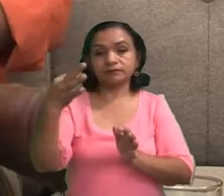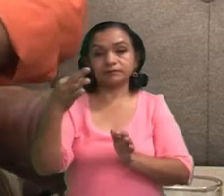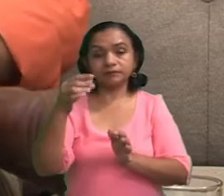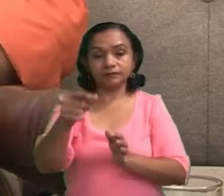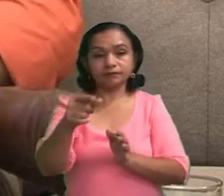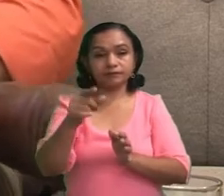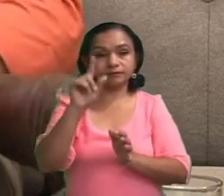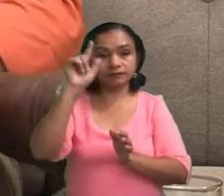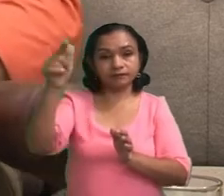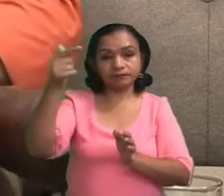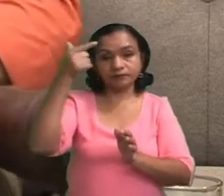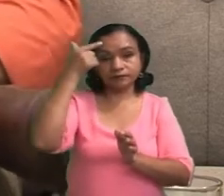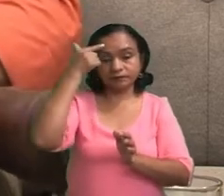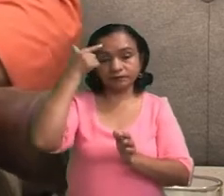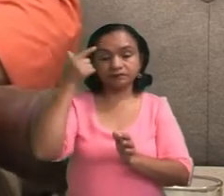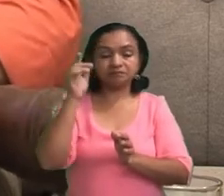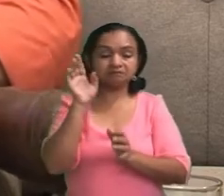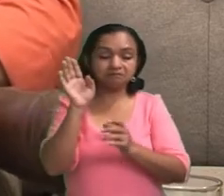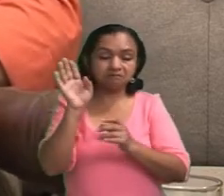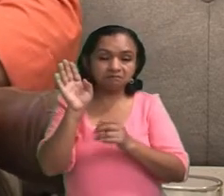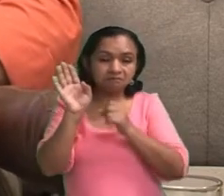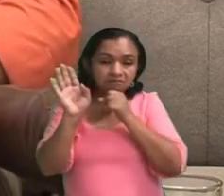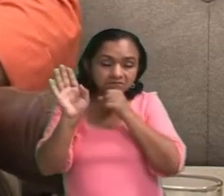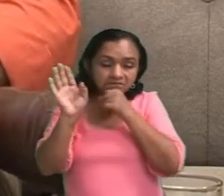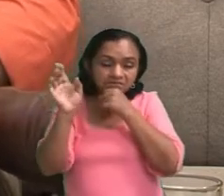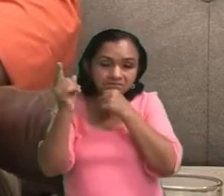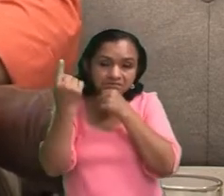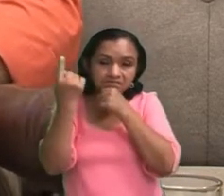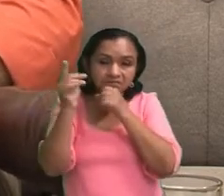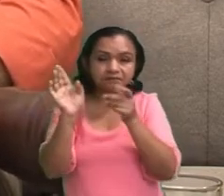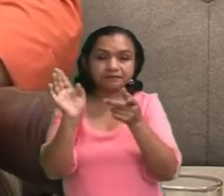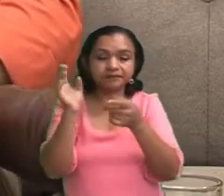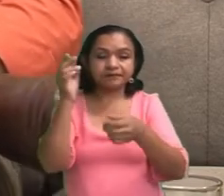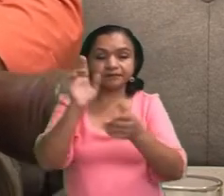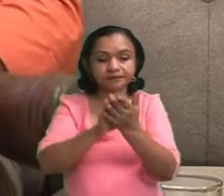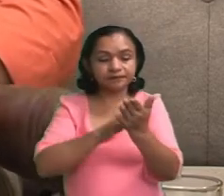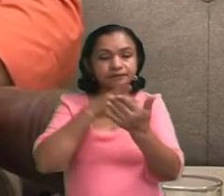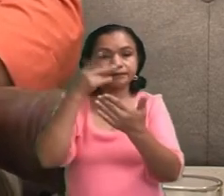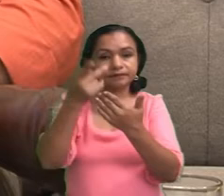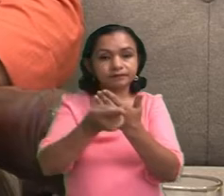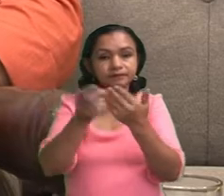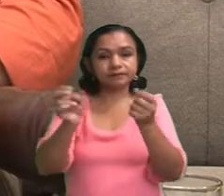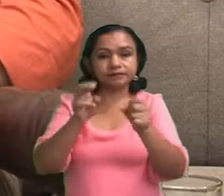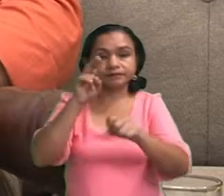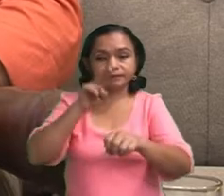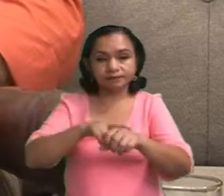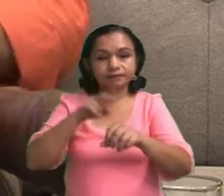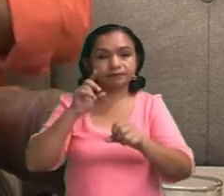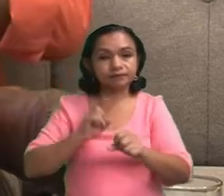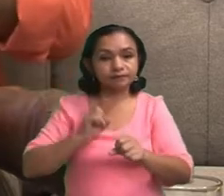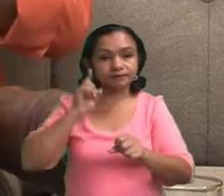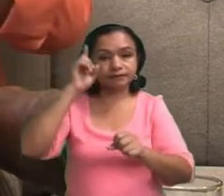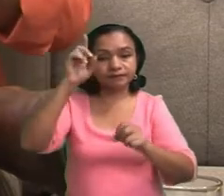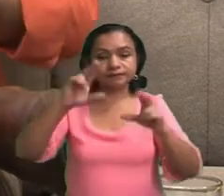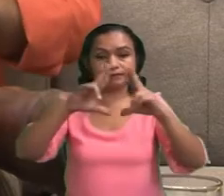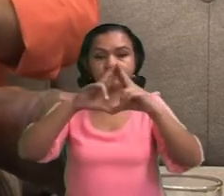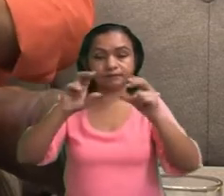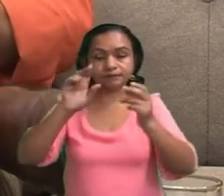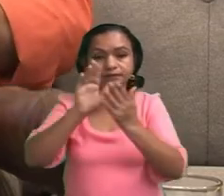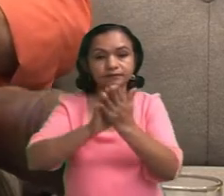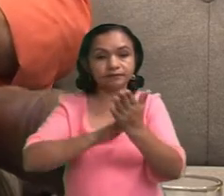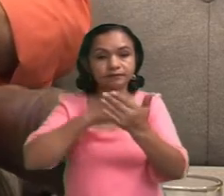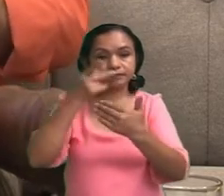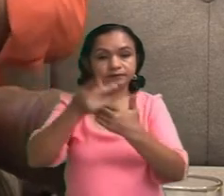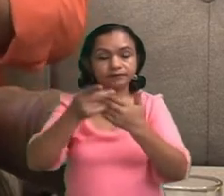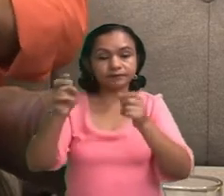Durante el gobierno de don Enrique Bolaño, en Nicaragua se hizo un programa nacional de desarrollo. Ese programa nacional